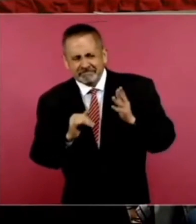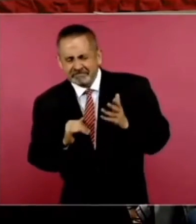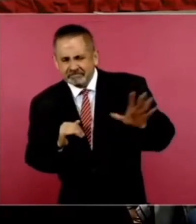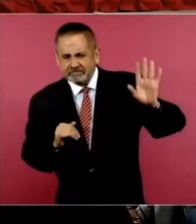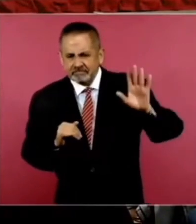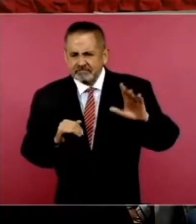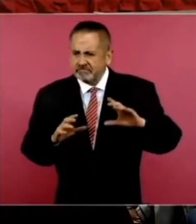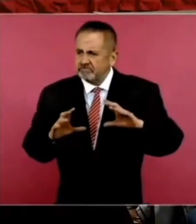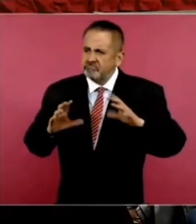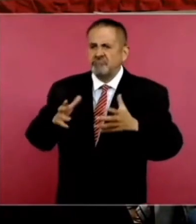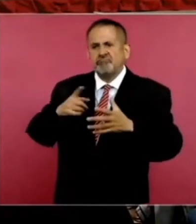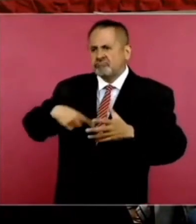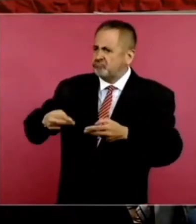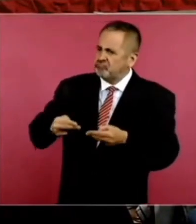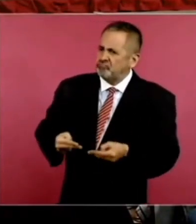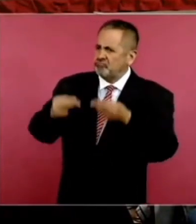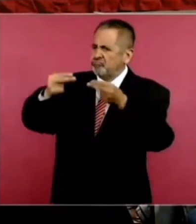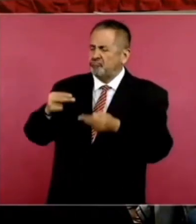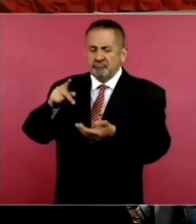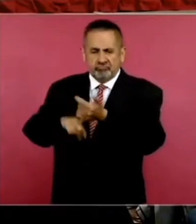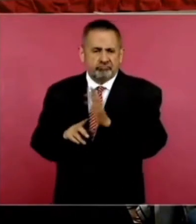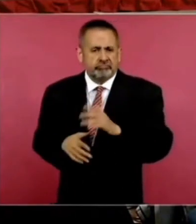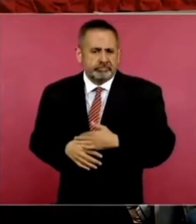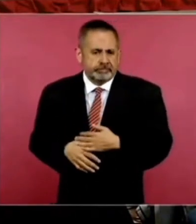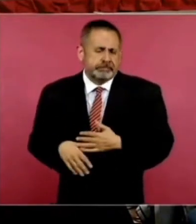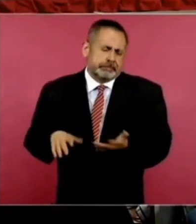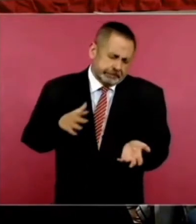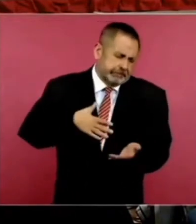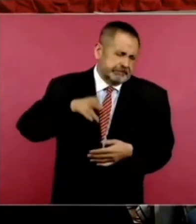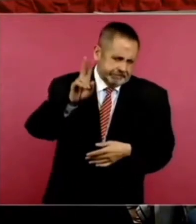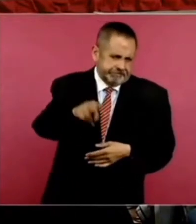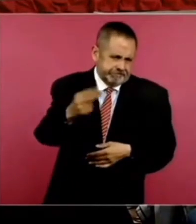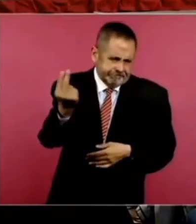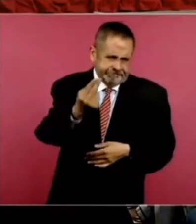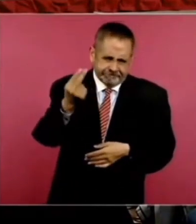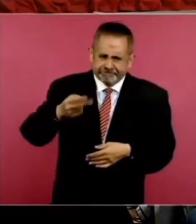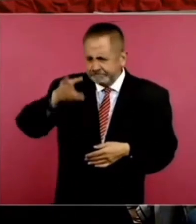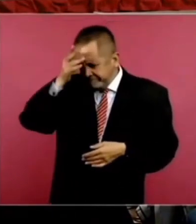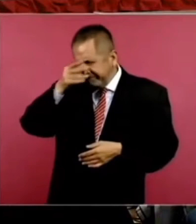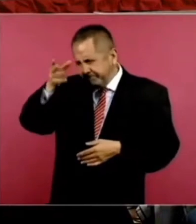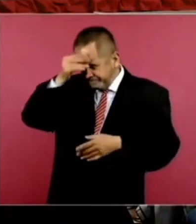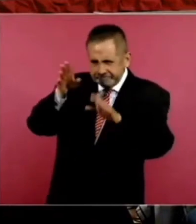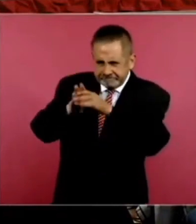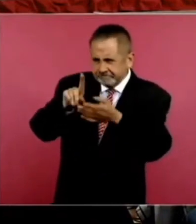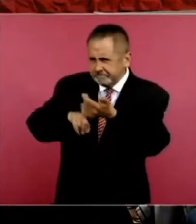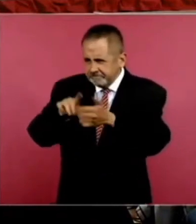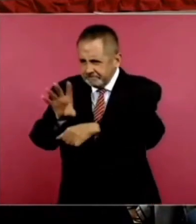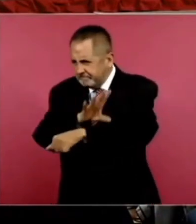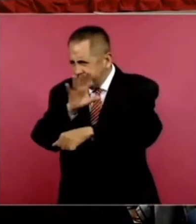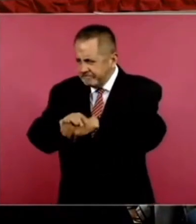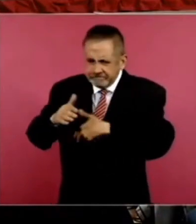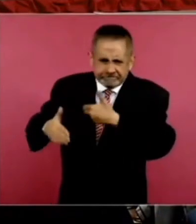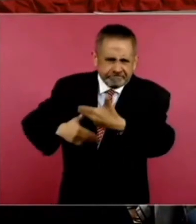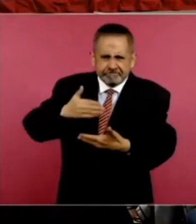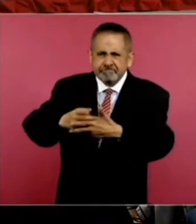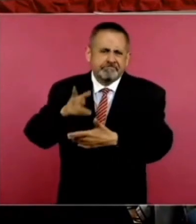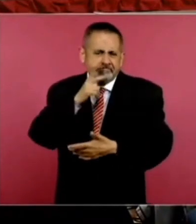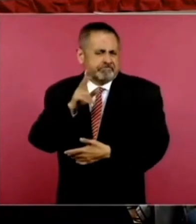que México no requiere de la capacidad tecnológica en materia eléctrica y